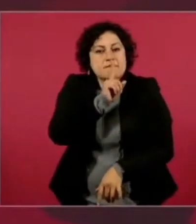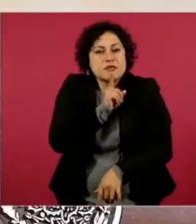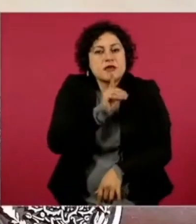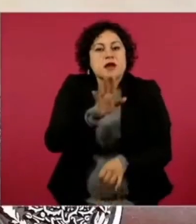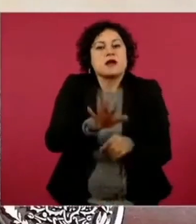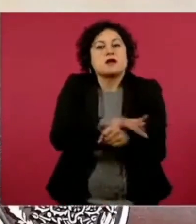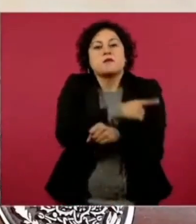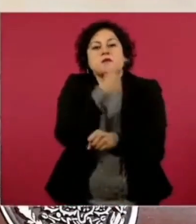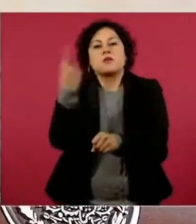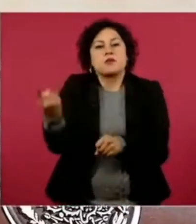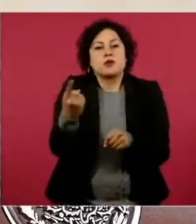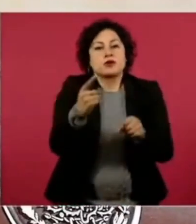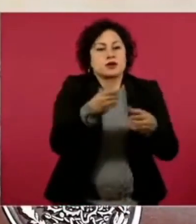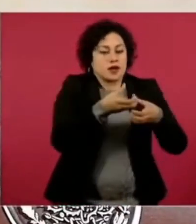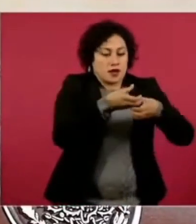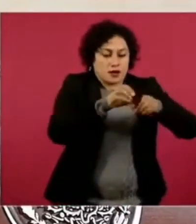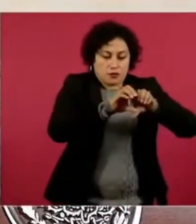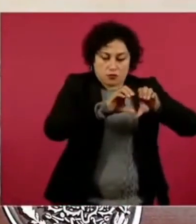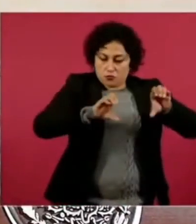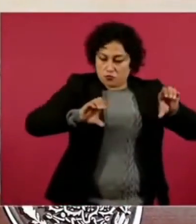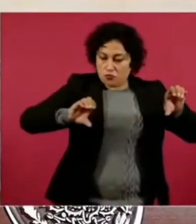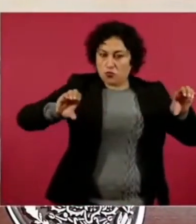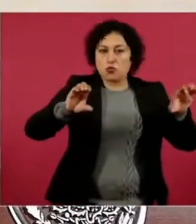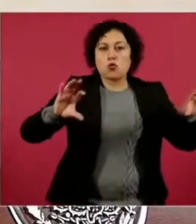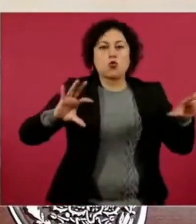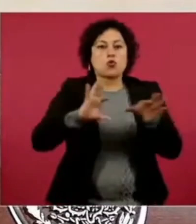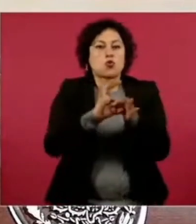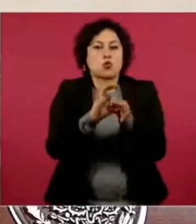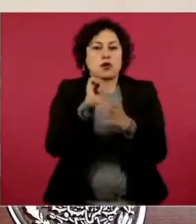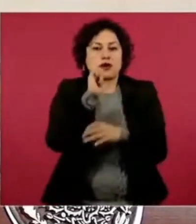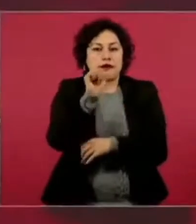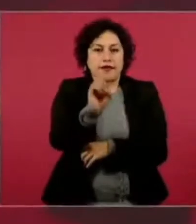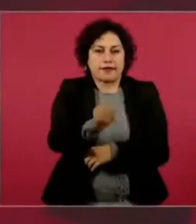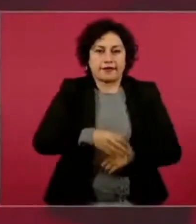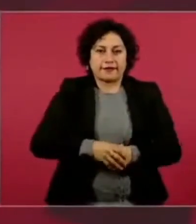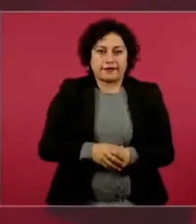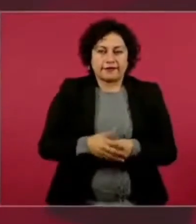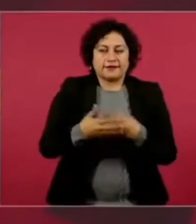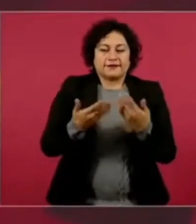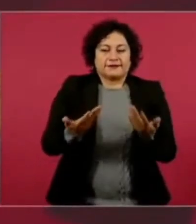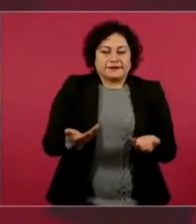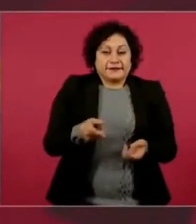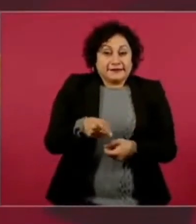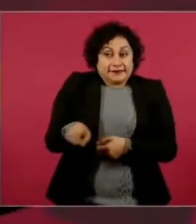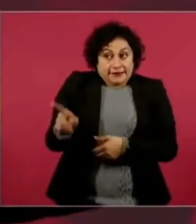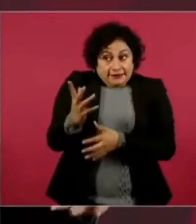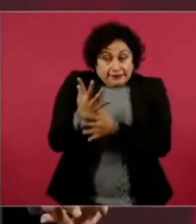los tubos. O sea que fuimos